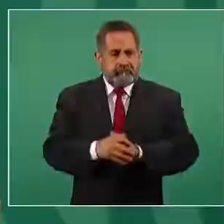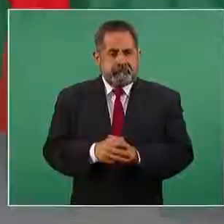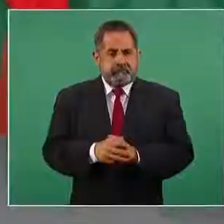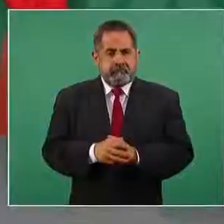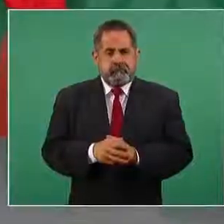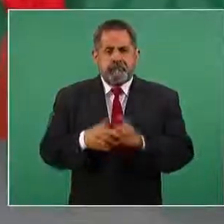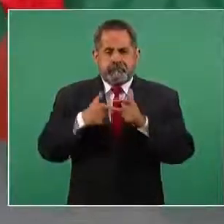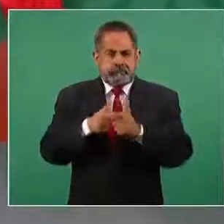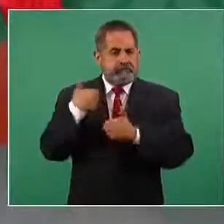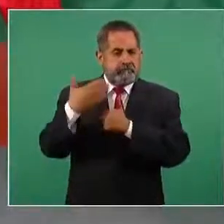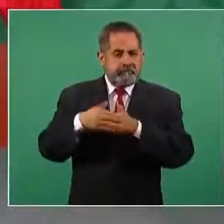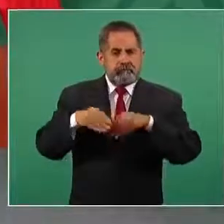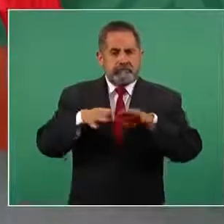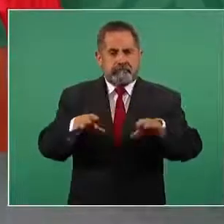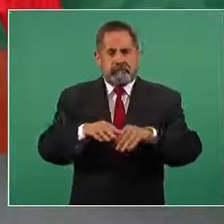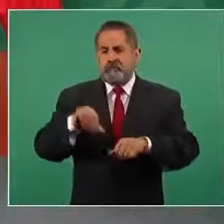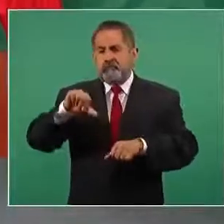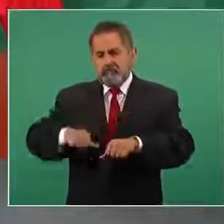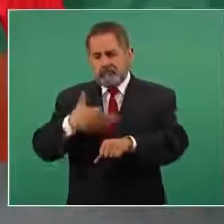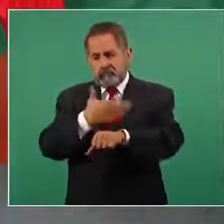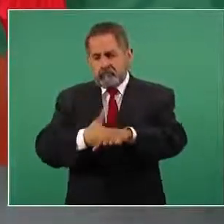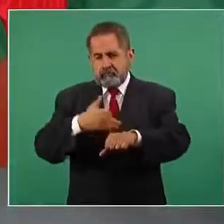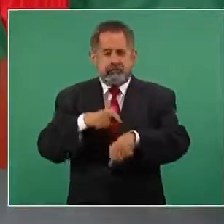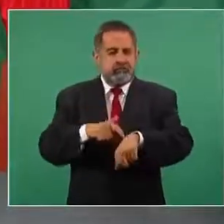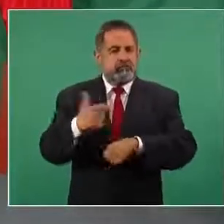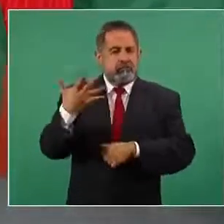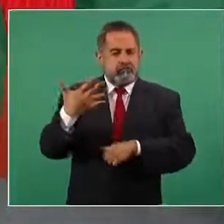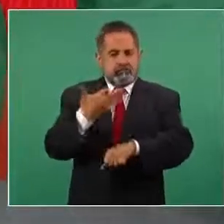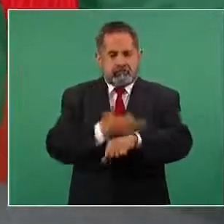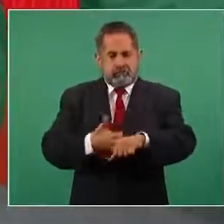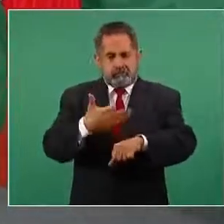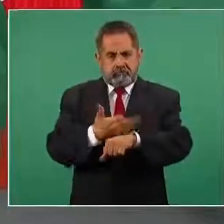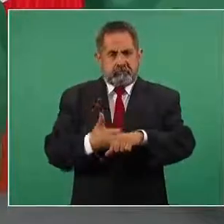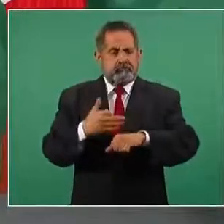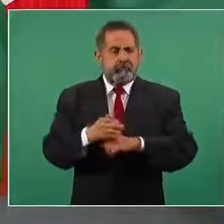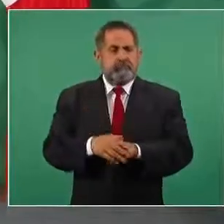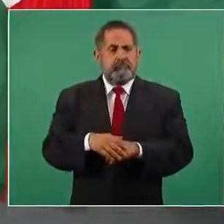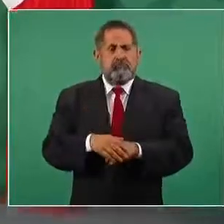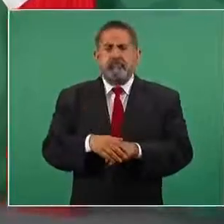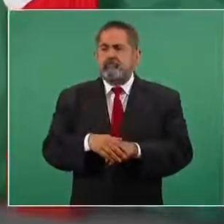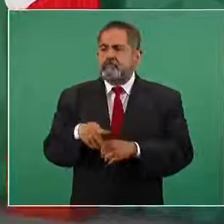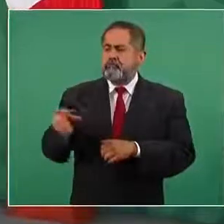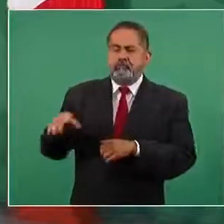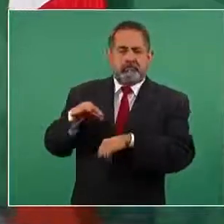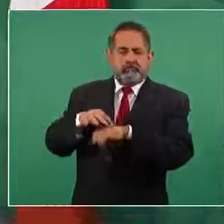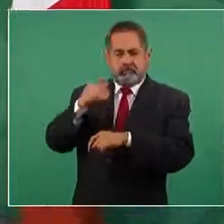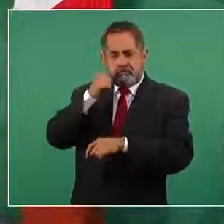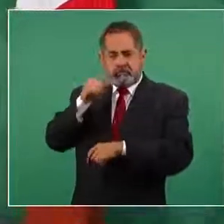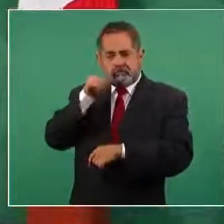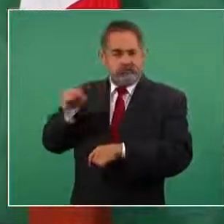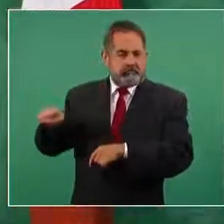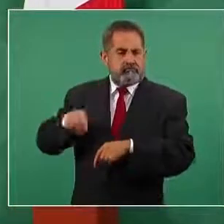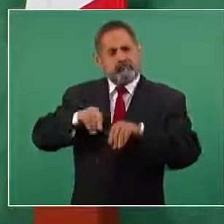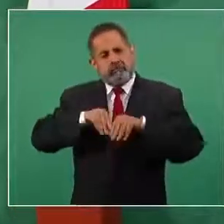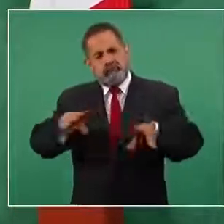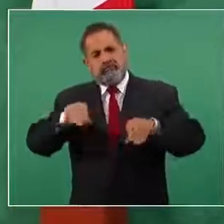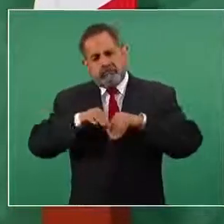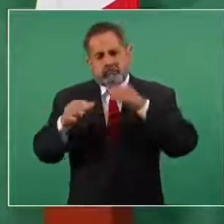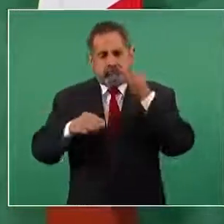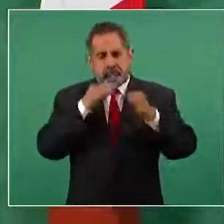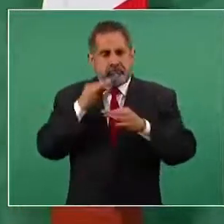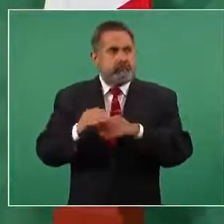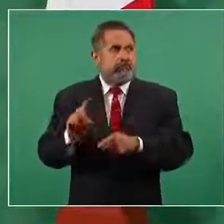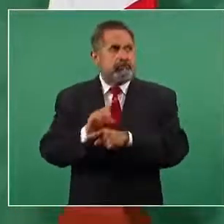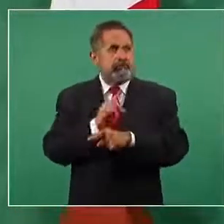vamos a seguirlo haciendo. Hoy en la tarde, a las 5, el doctor, como siempre lo hace, desde